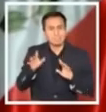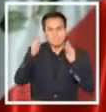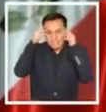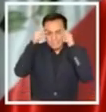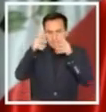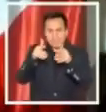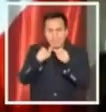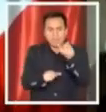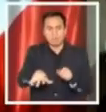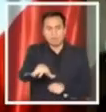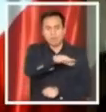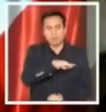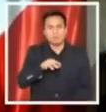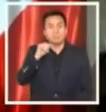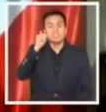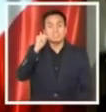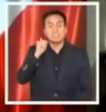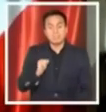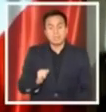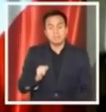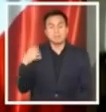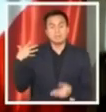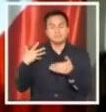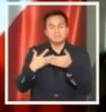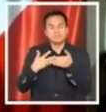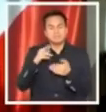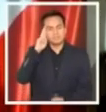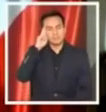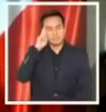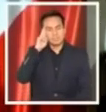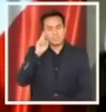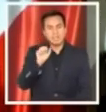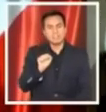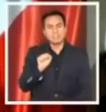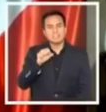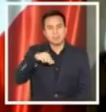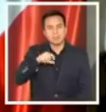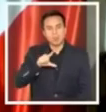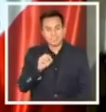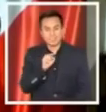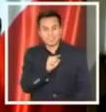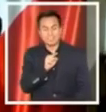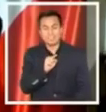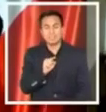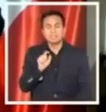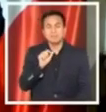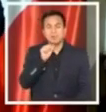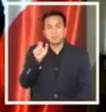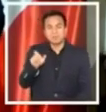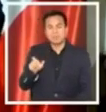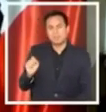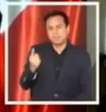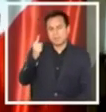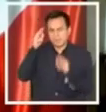centrada en el pueblo y, como siempre nos recuerda Andrés Manuel, con los pobres primero,